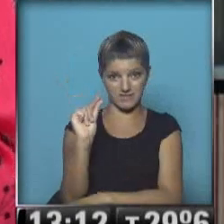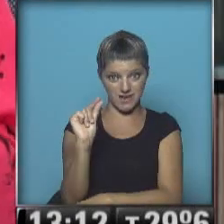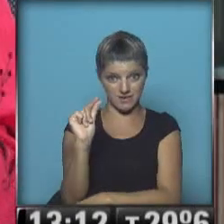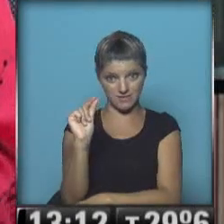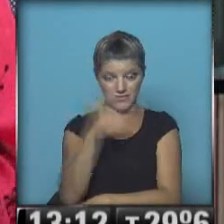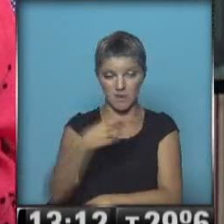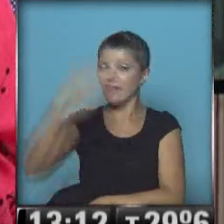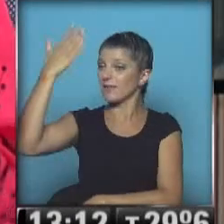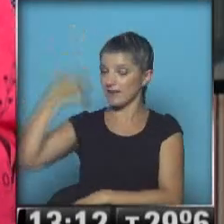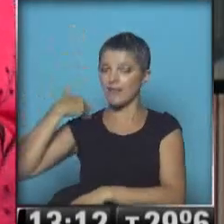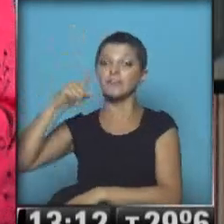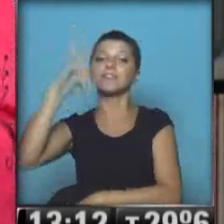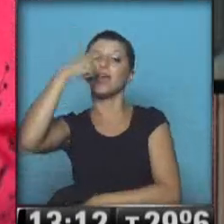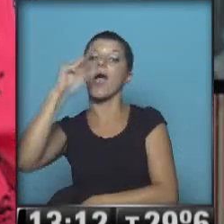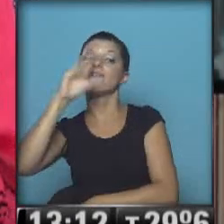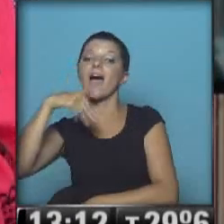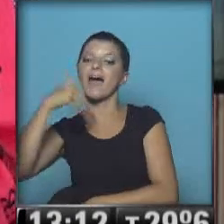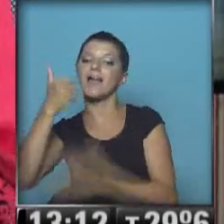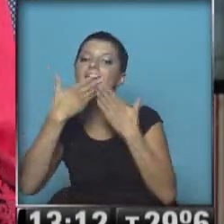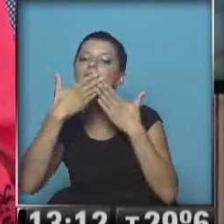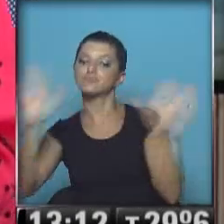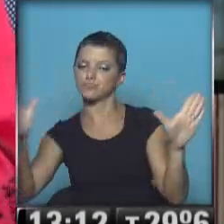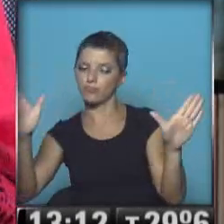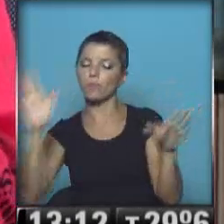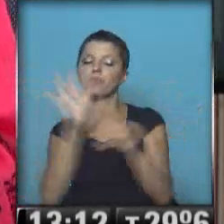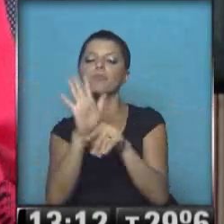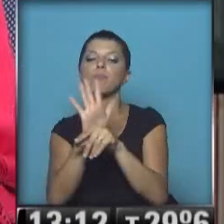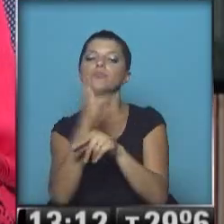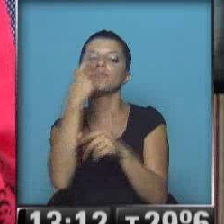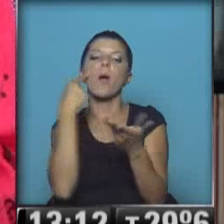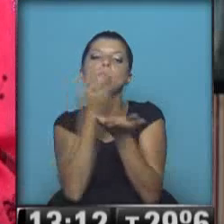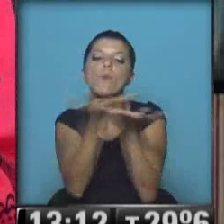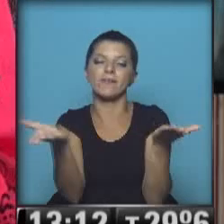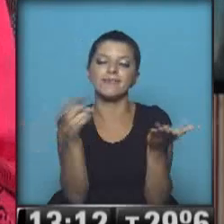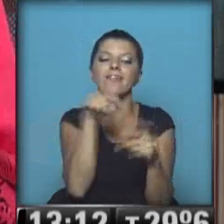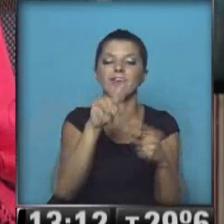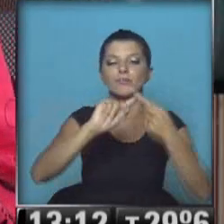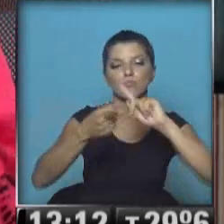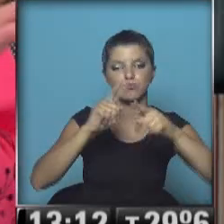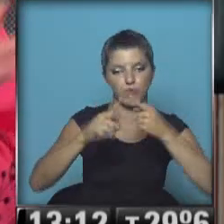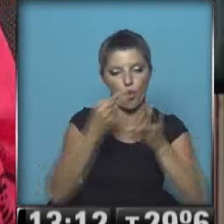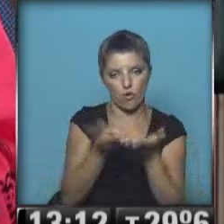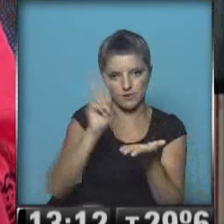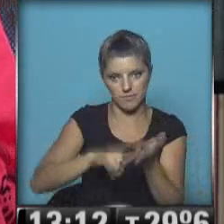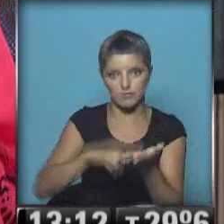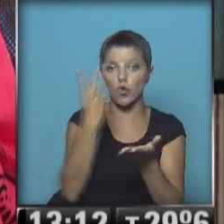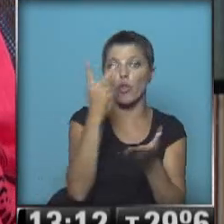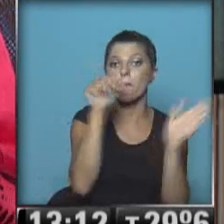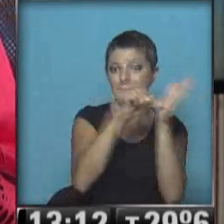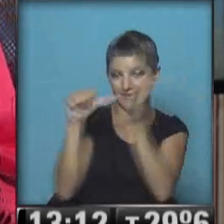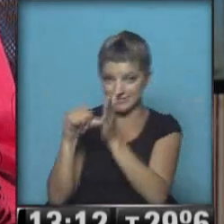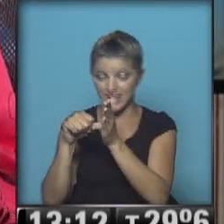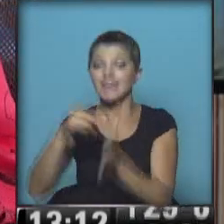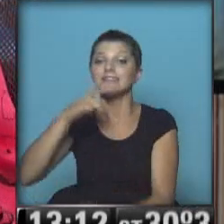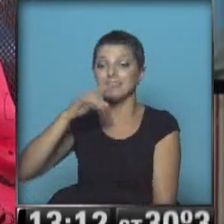pocas semanas liberado de La Habana como una señal de este eh de este acercamiento que están teniendo desde el 17 de diciembre cuando